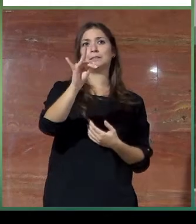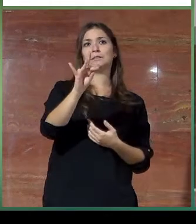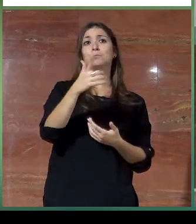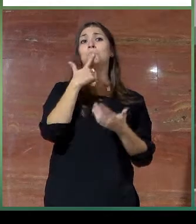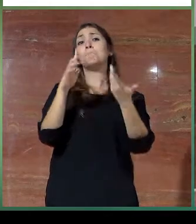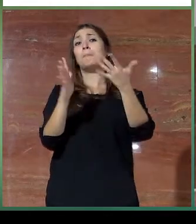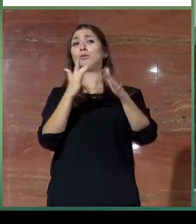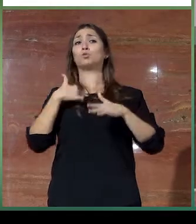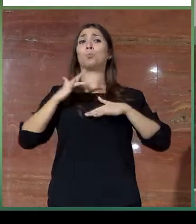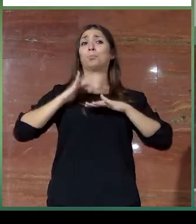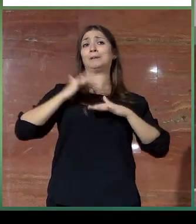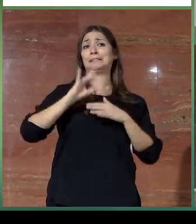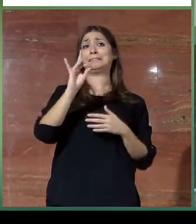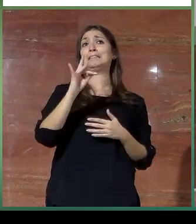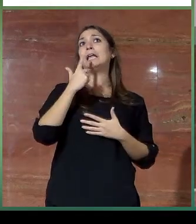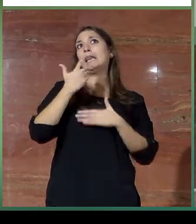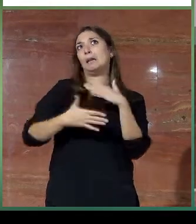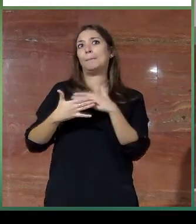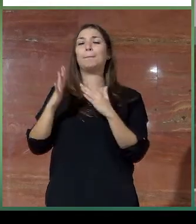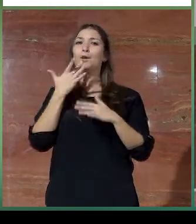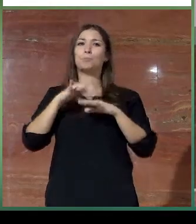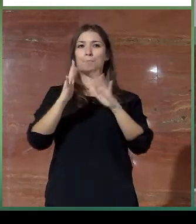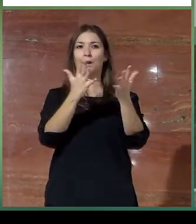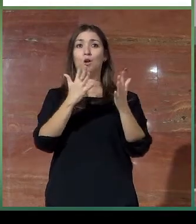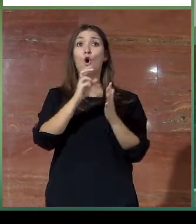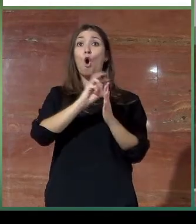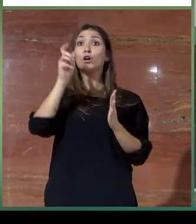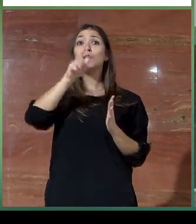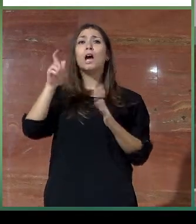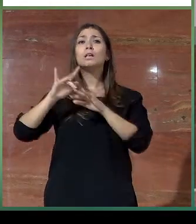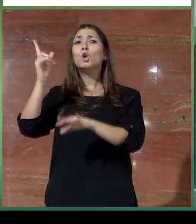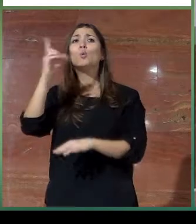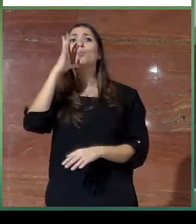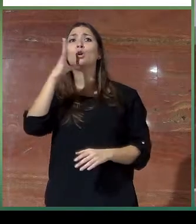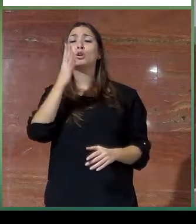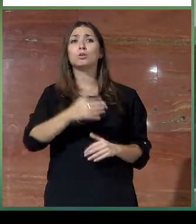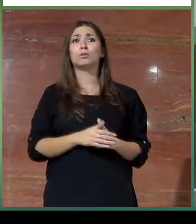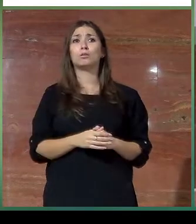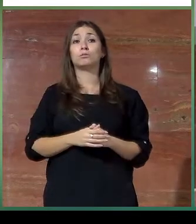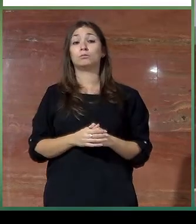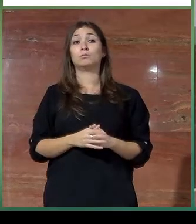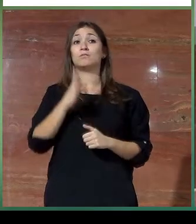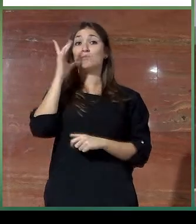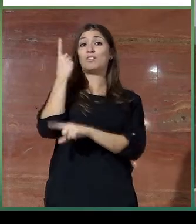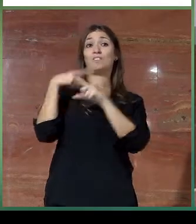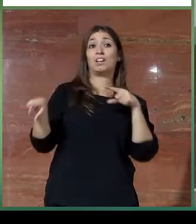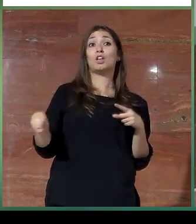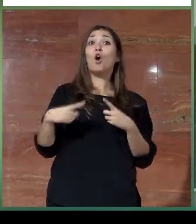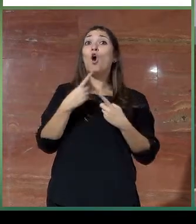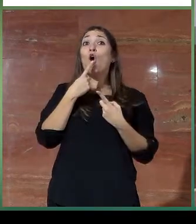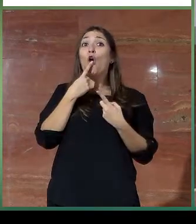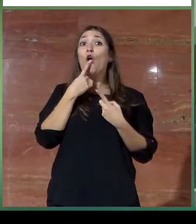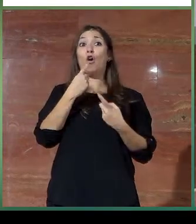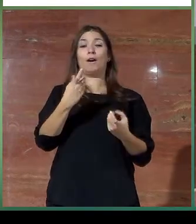o menos sensibilizado hasta un punto. Yo digo, ¿y por qué otra persona no? Digo, pues porque hay una diferencia. Ojalá